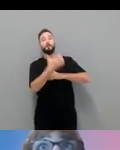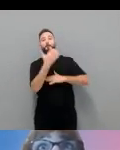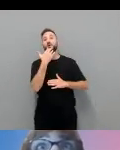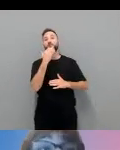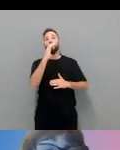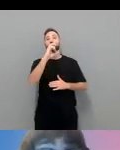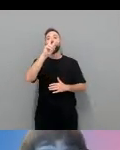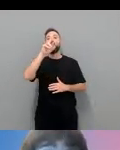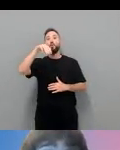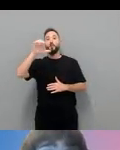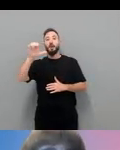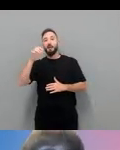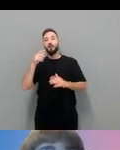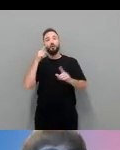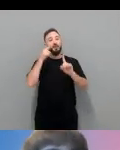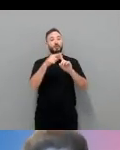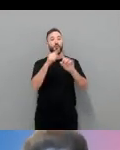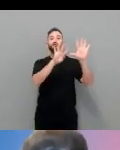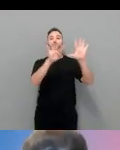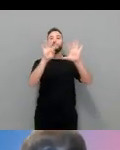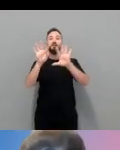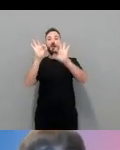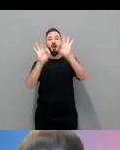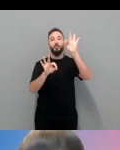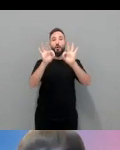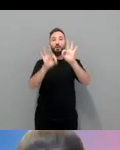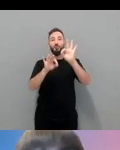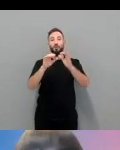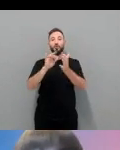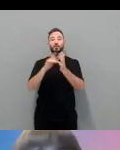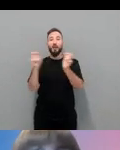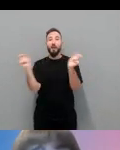CUME al 99%, voy a recibir de la mutua,